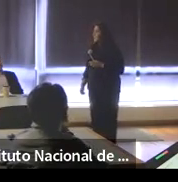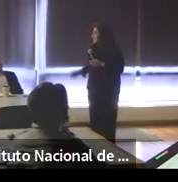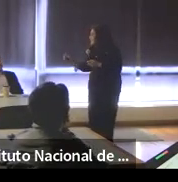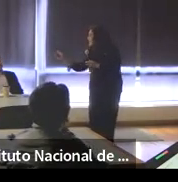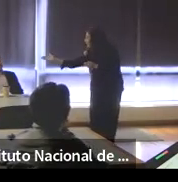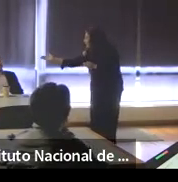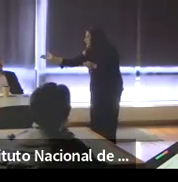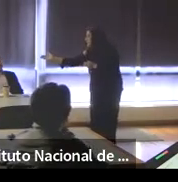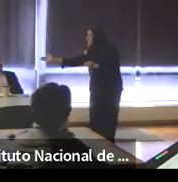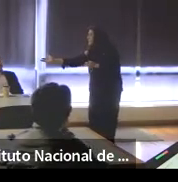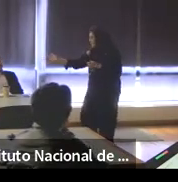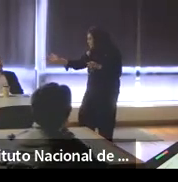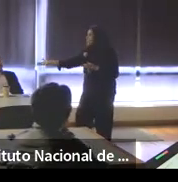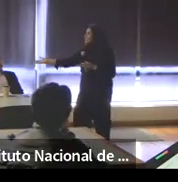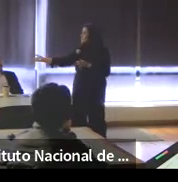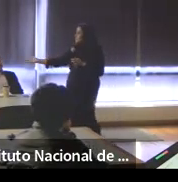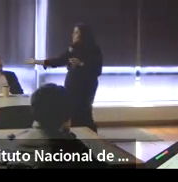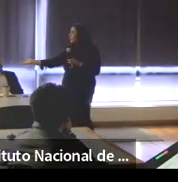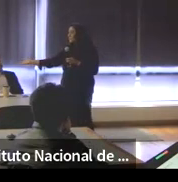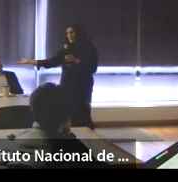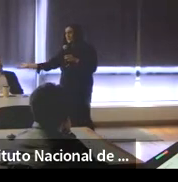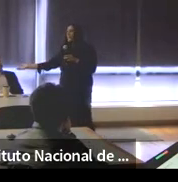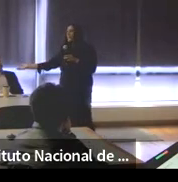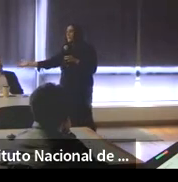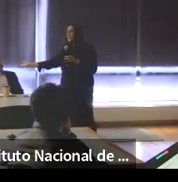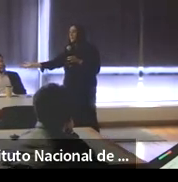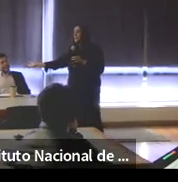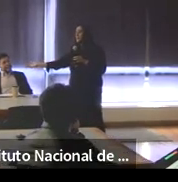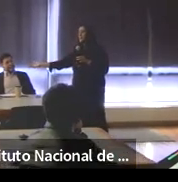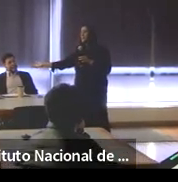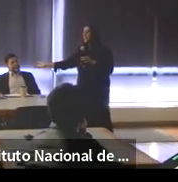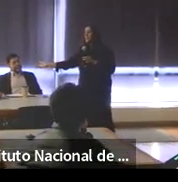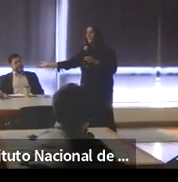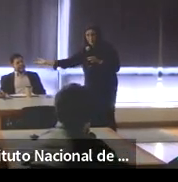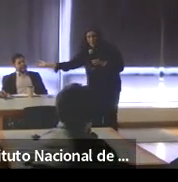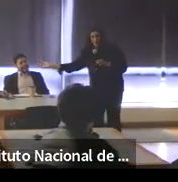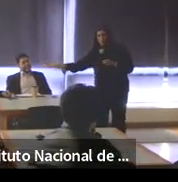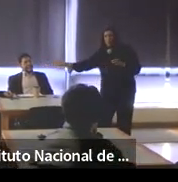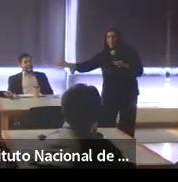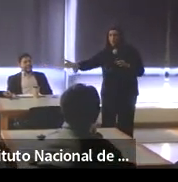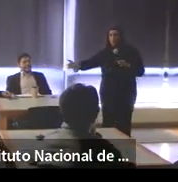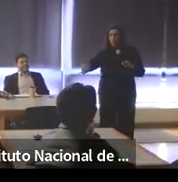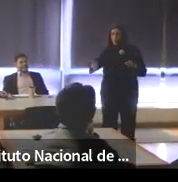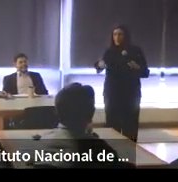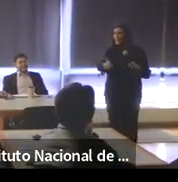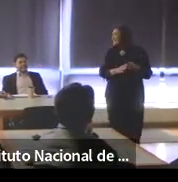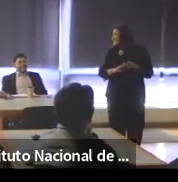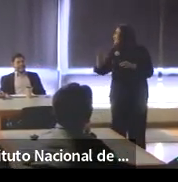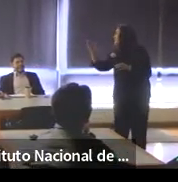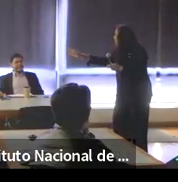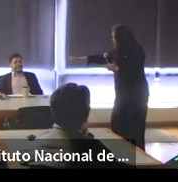y él que es su consentido no hace nada se la pasa acompañándolo